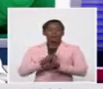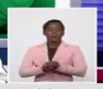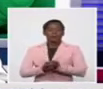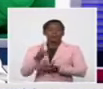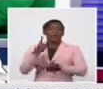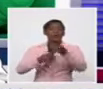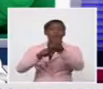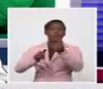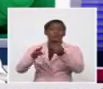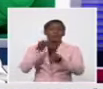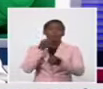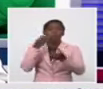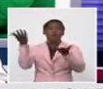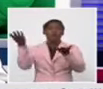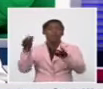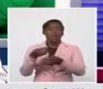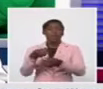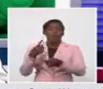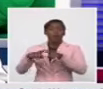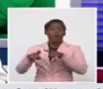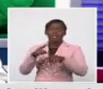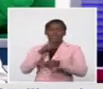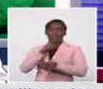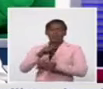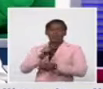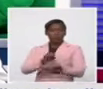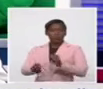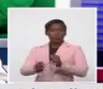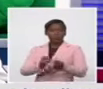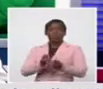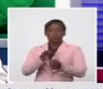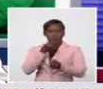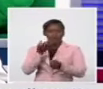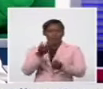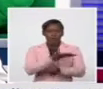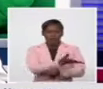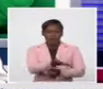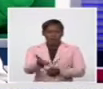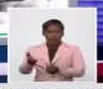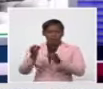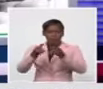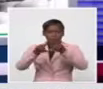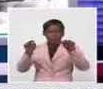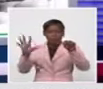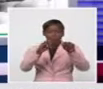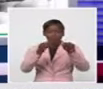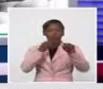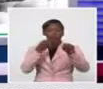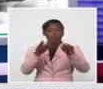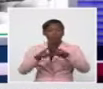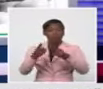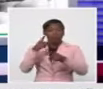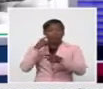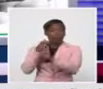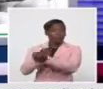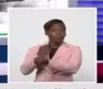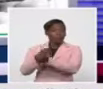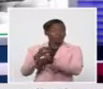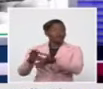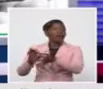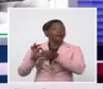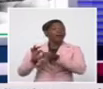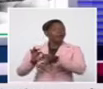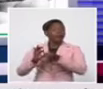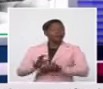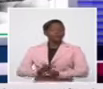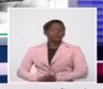logrado que se reduzca, pero de todas formas hoy mucho riesgo para toda Cuba. Sigue siendo delicado el escenario epidemiológico, doctor.